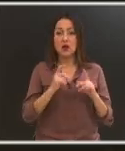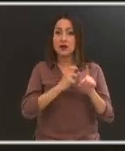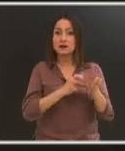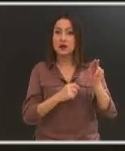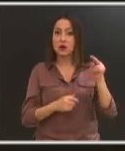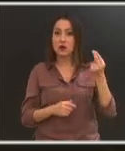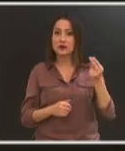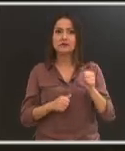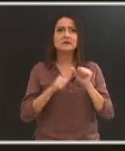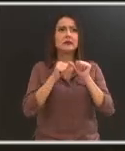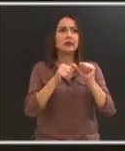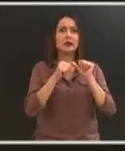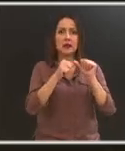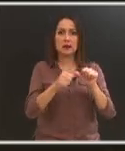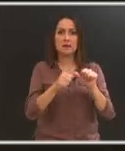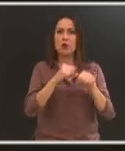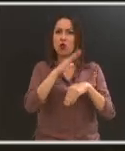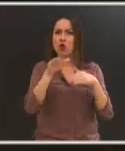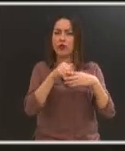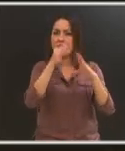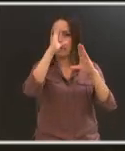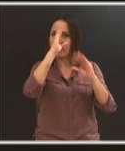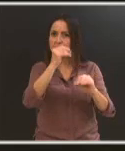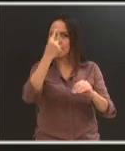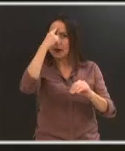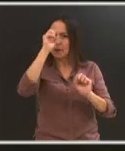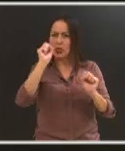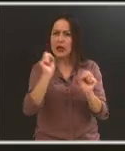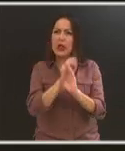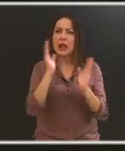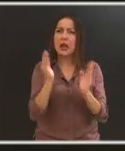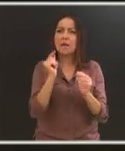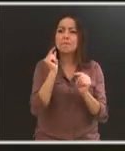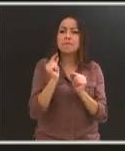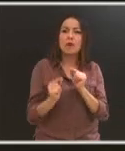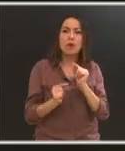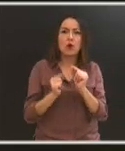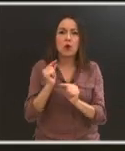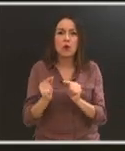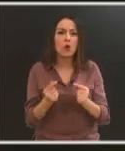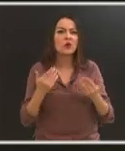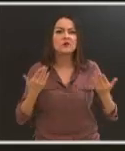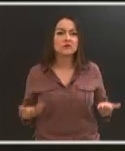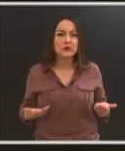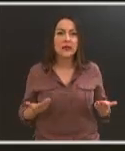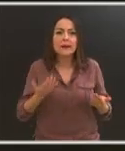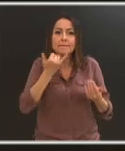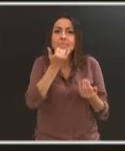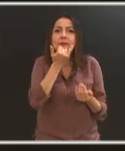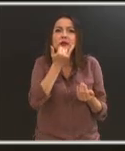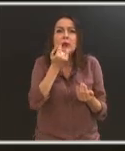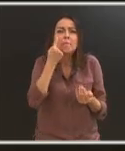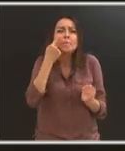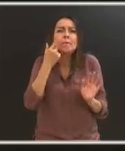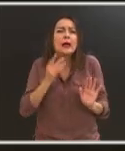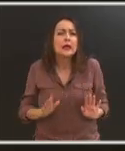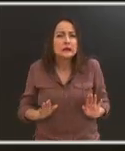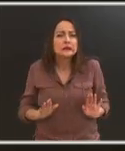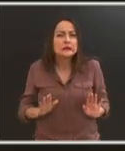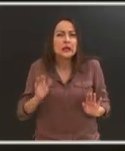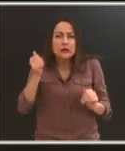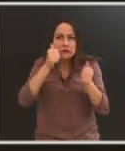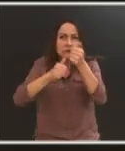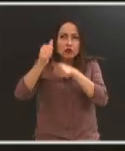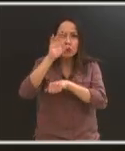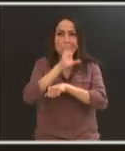Noticias seguiremos tras toda esta información para aclarar poco a poco el panorama de lo que pareciera, y así lo sospechan las